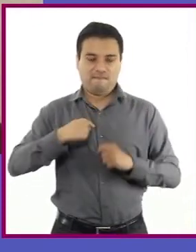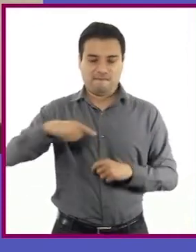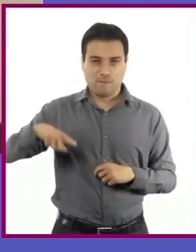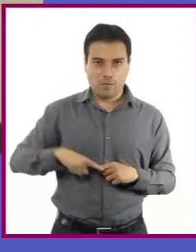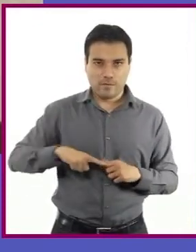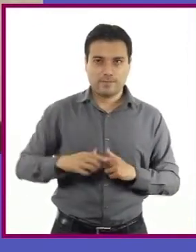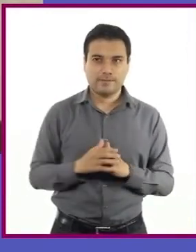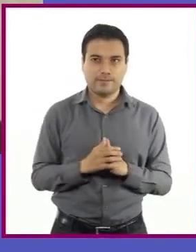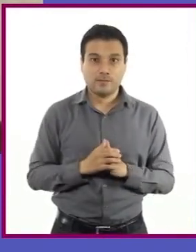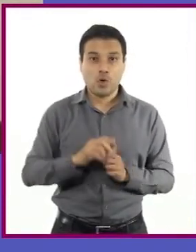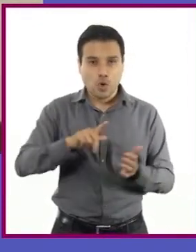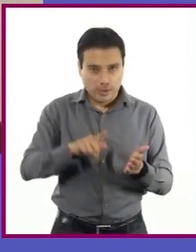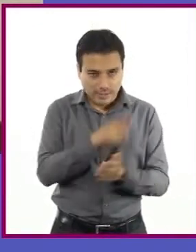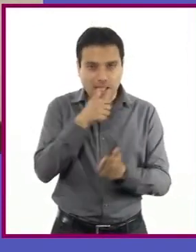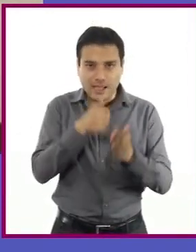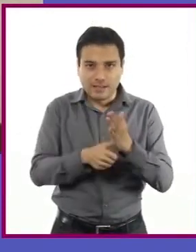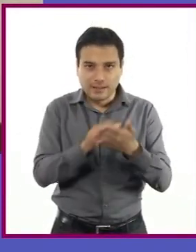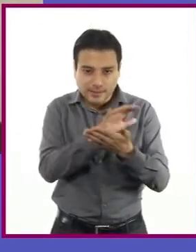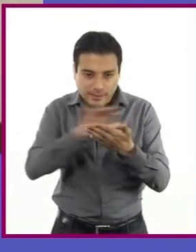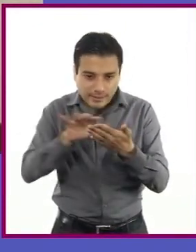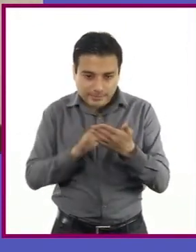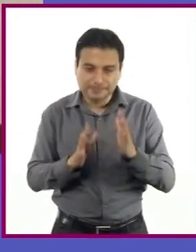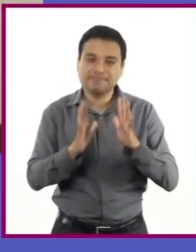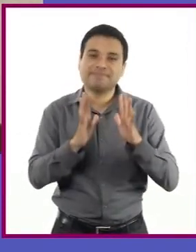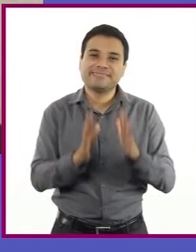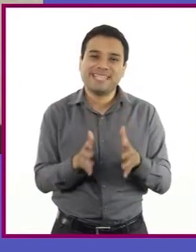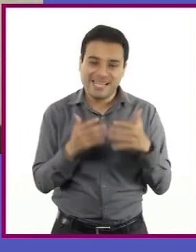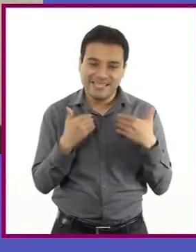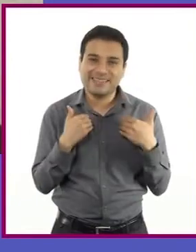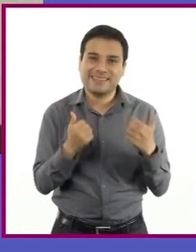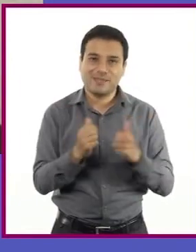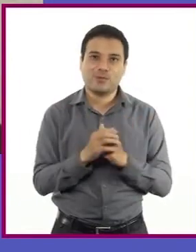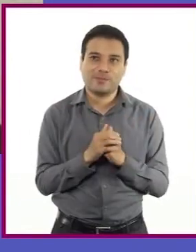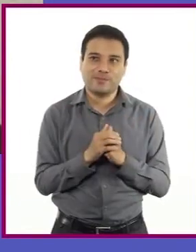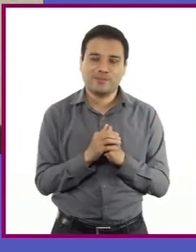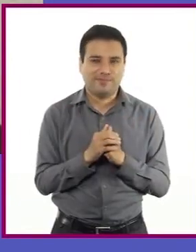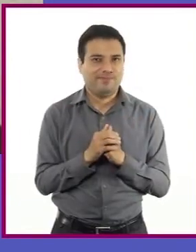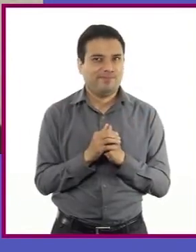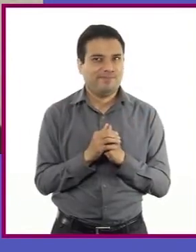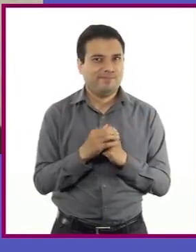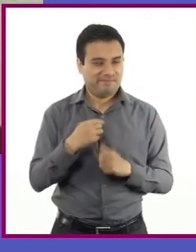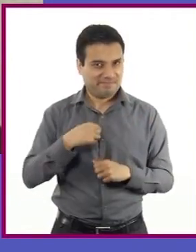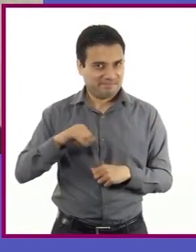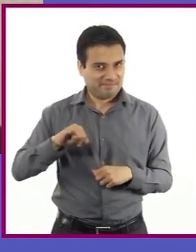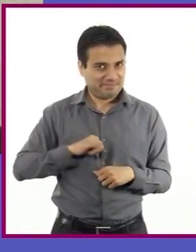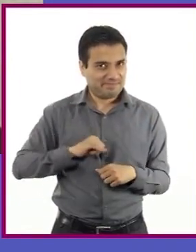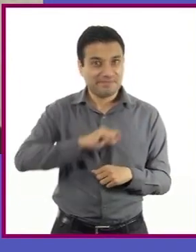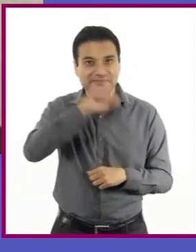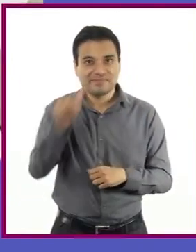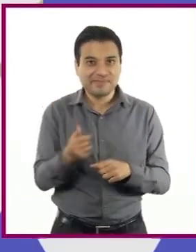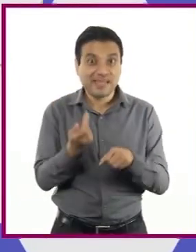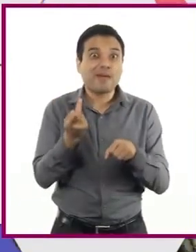Volví a leer la carta, ahora sí la entendí. Pero ahora tengo curiosidad sobre qué pasó después.